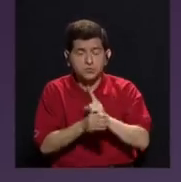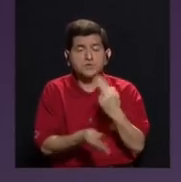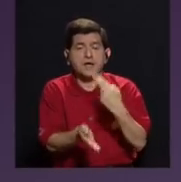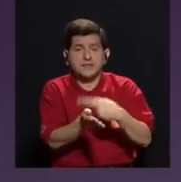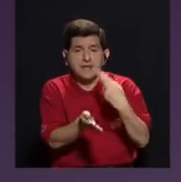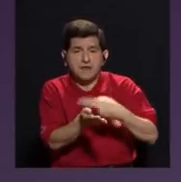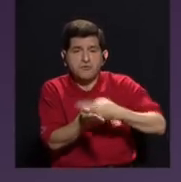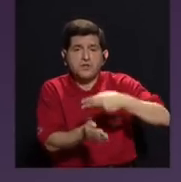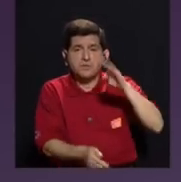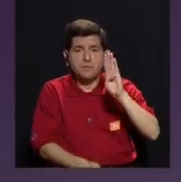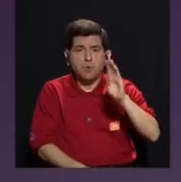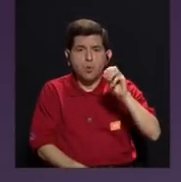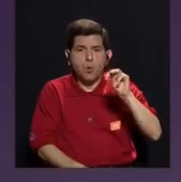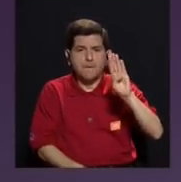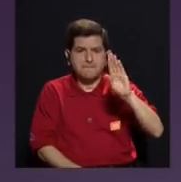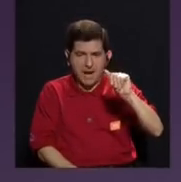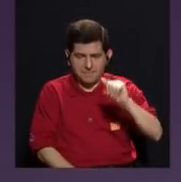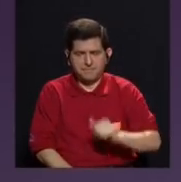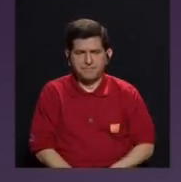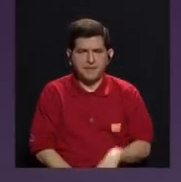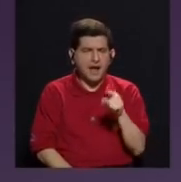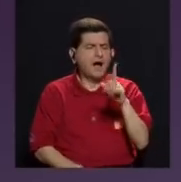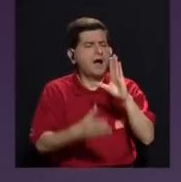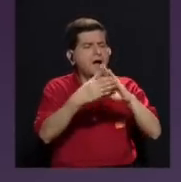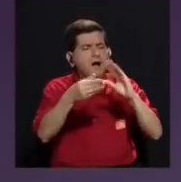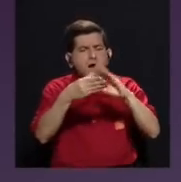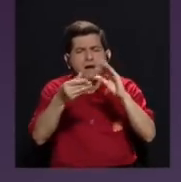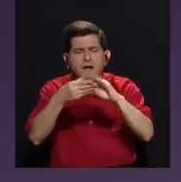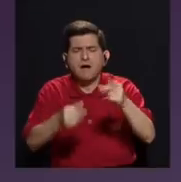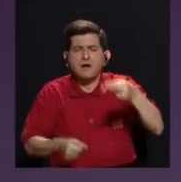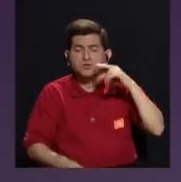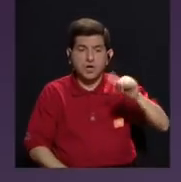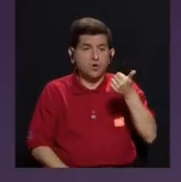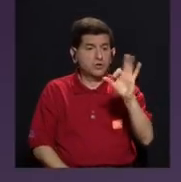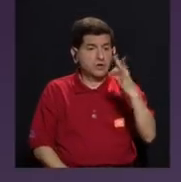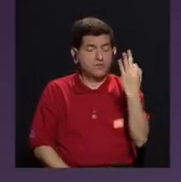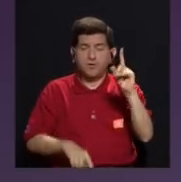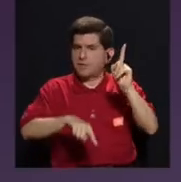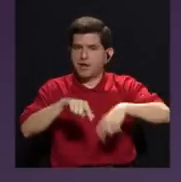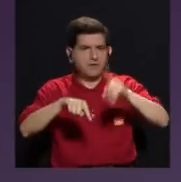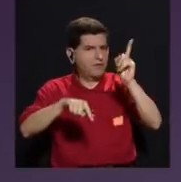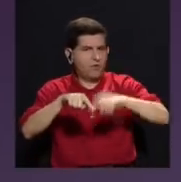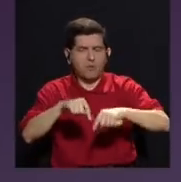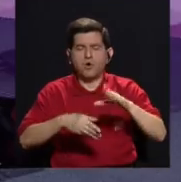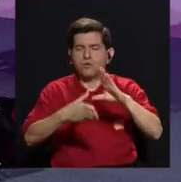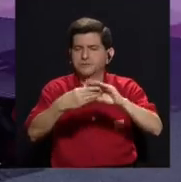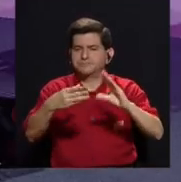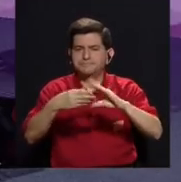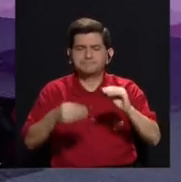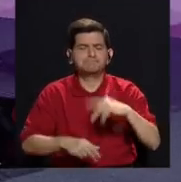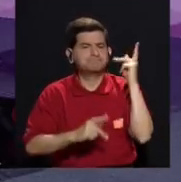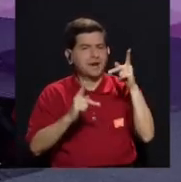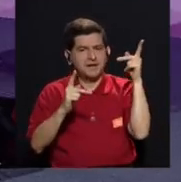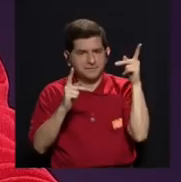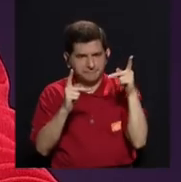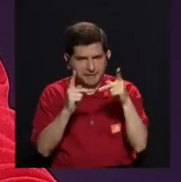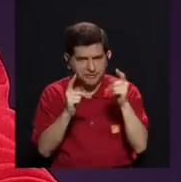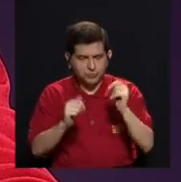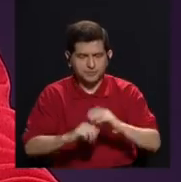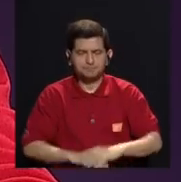del ritmo de la bomba para contar las historias que de otra manera no podrían ser contadas perfecto